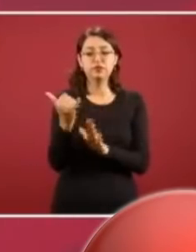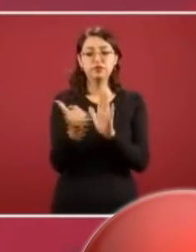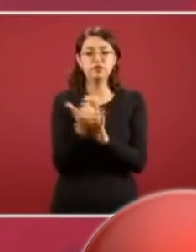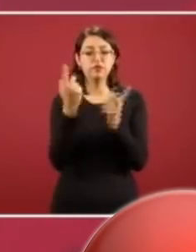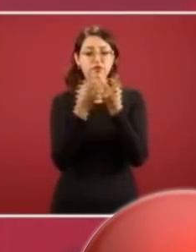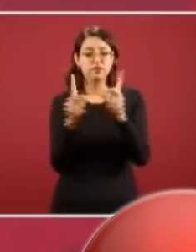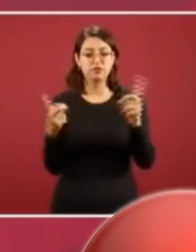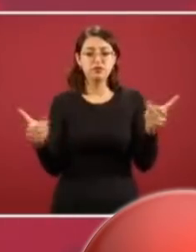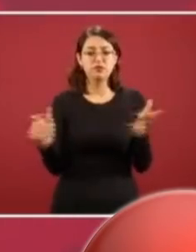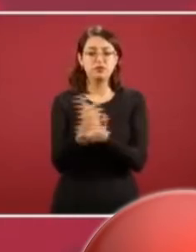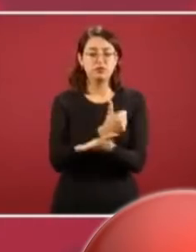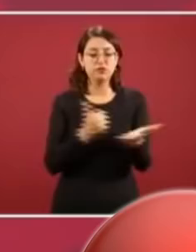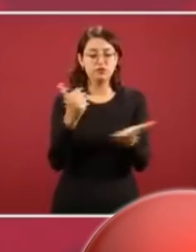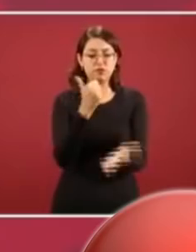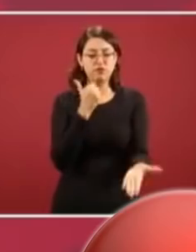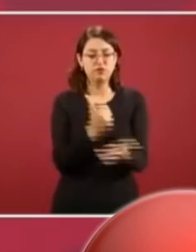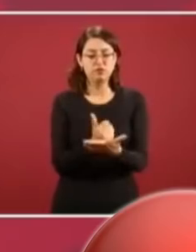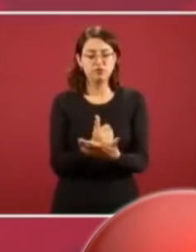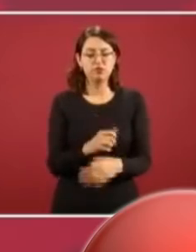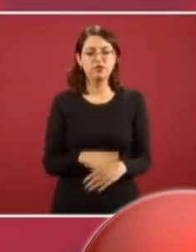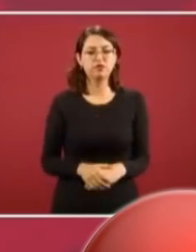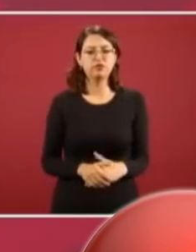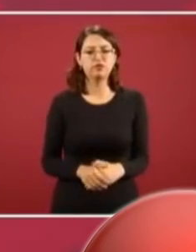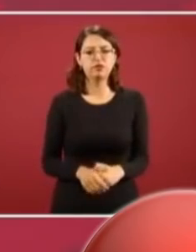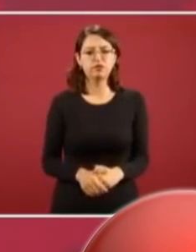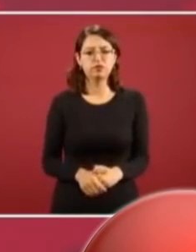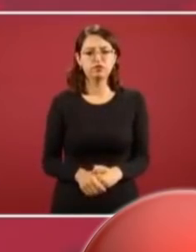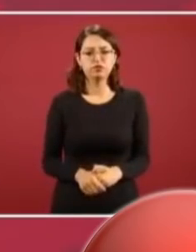urbano. En el caso de